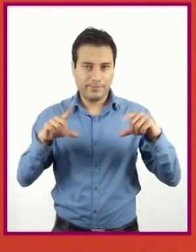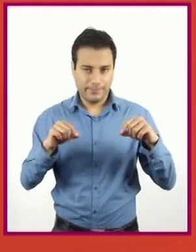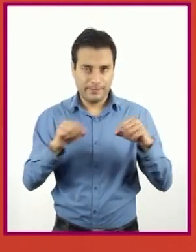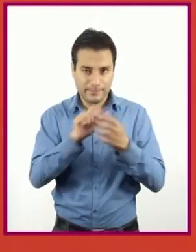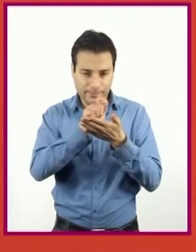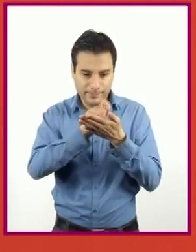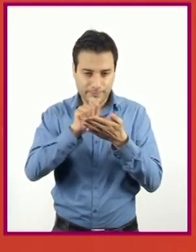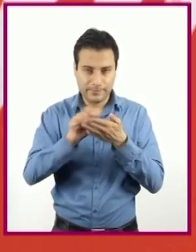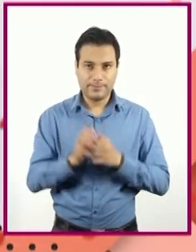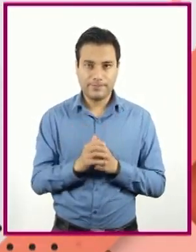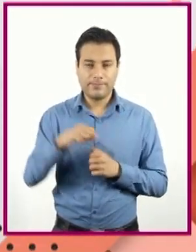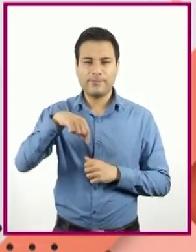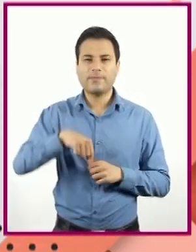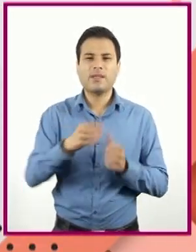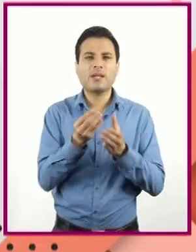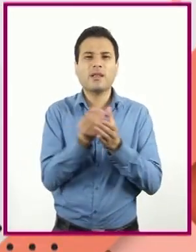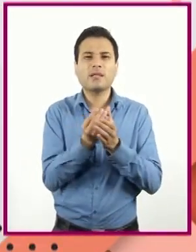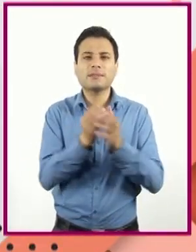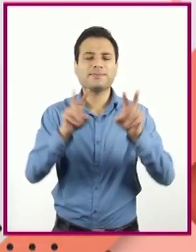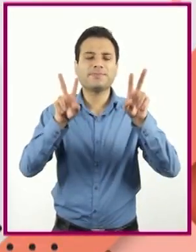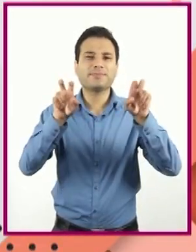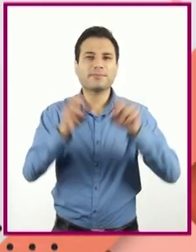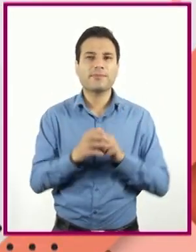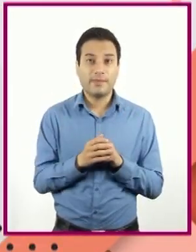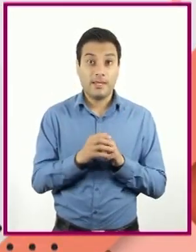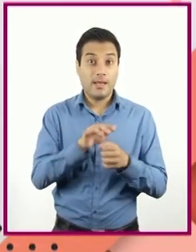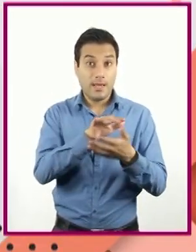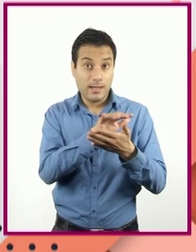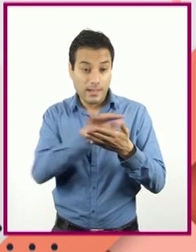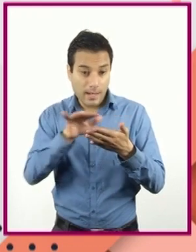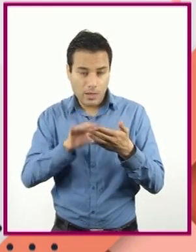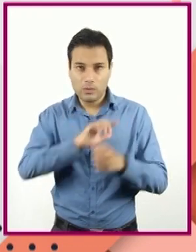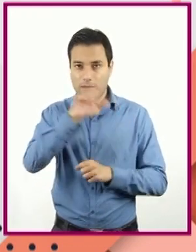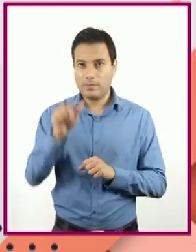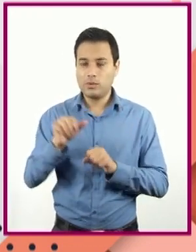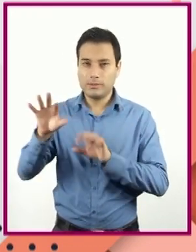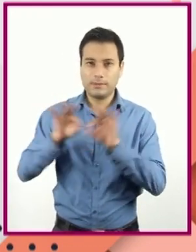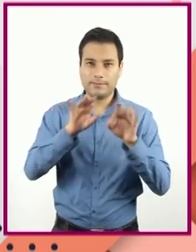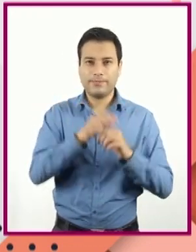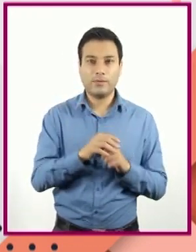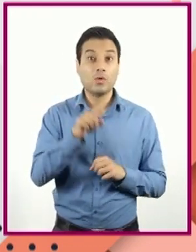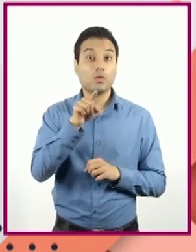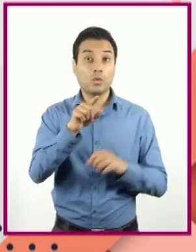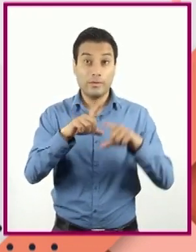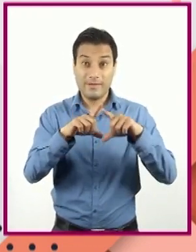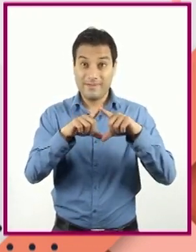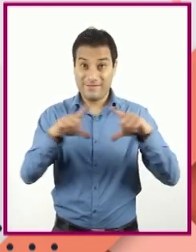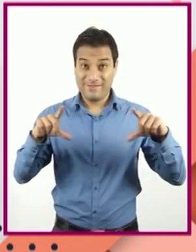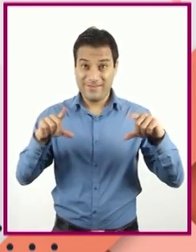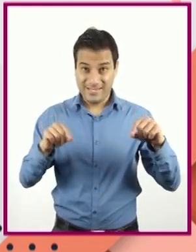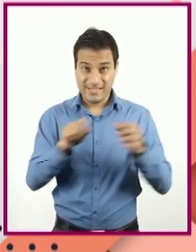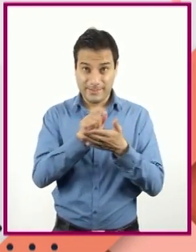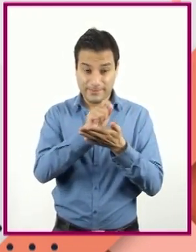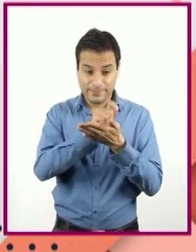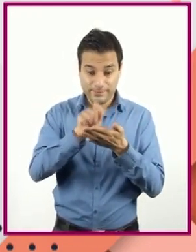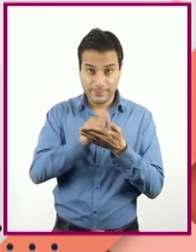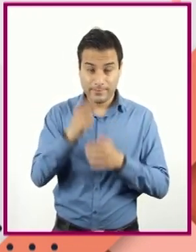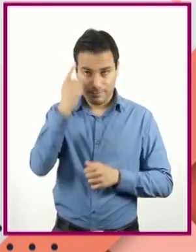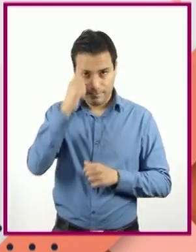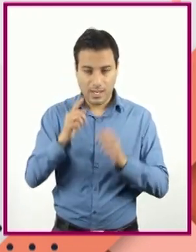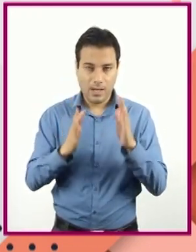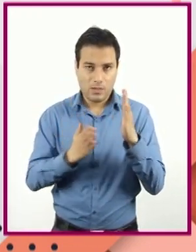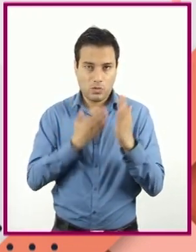selecciono, trabajaremos juntos el aprendizaje esperado, elabora fichas temáticas con fines de estudio y en específico